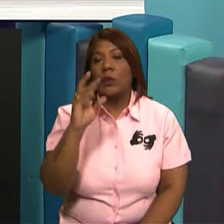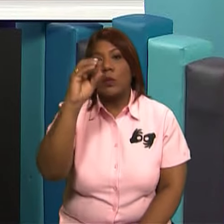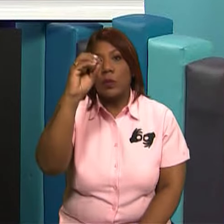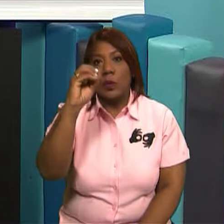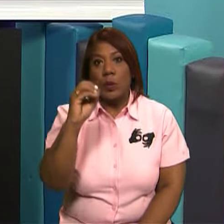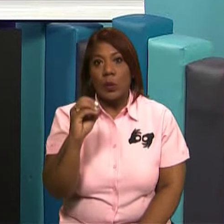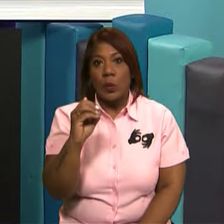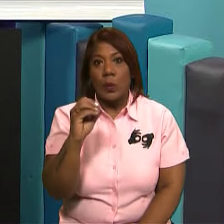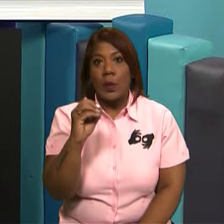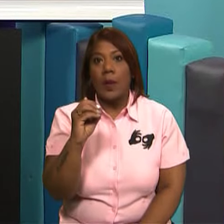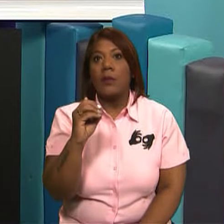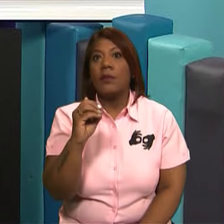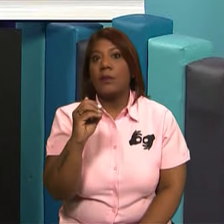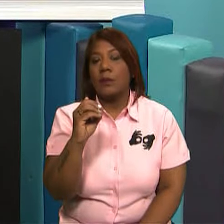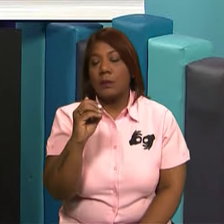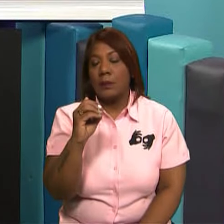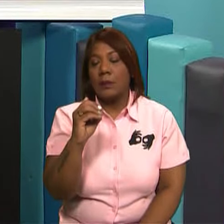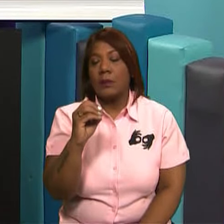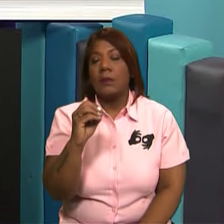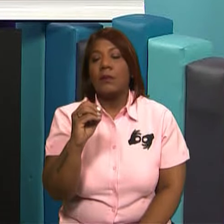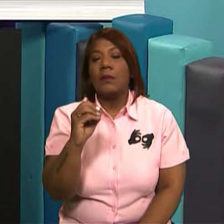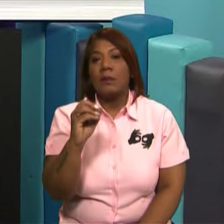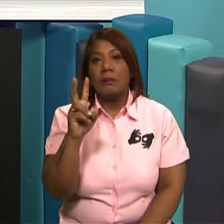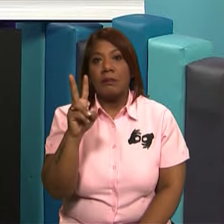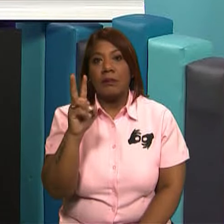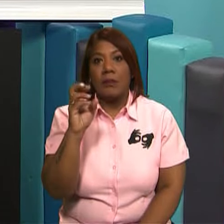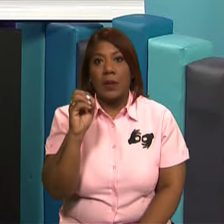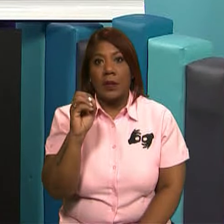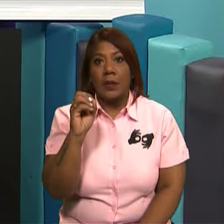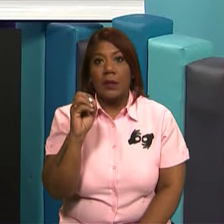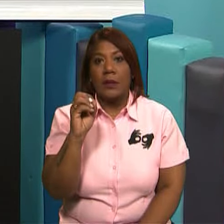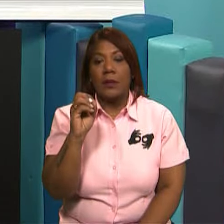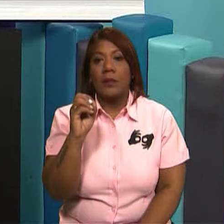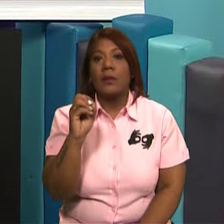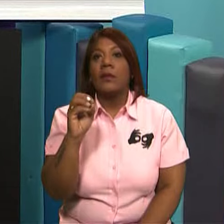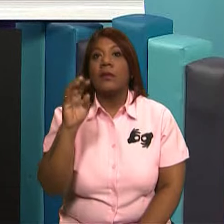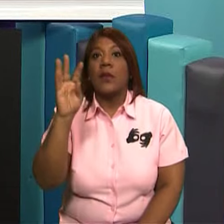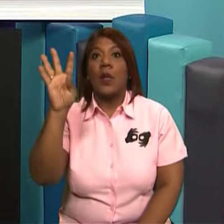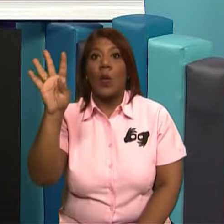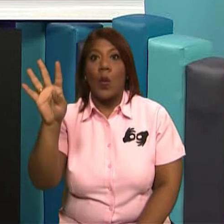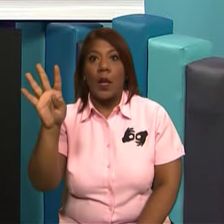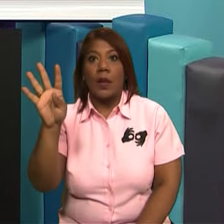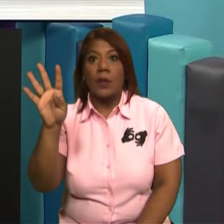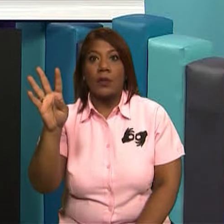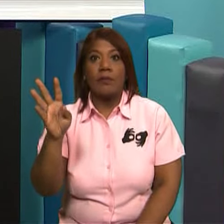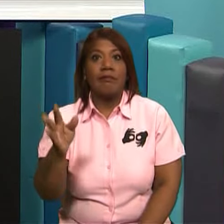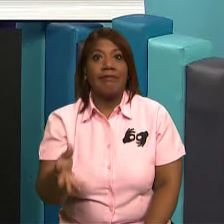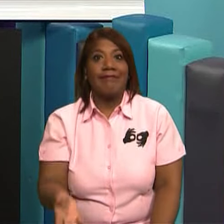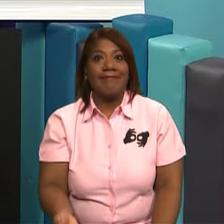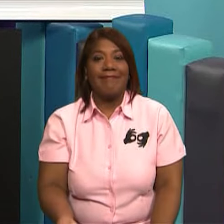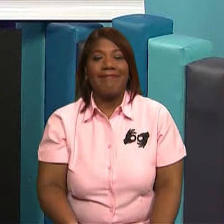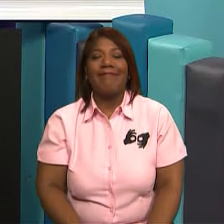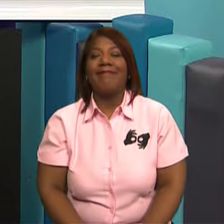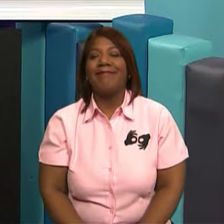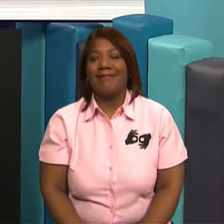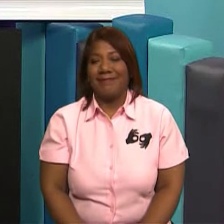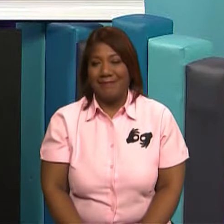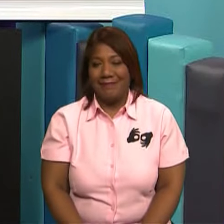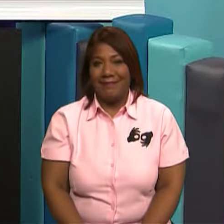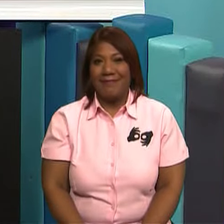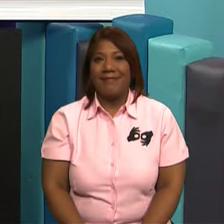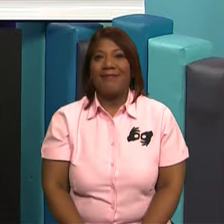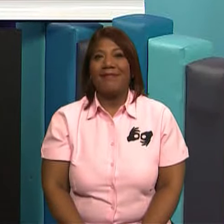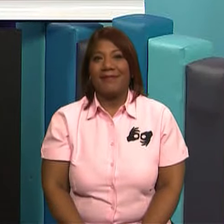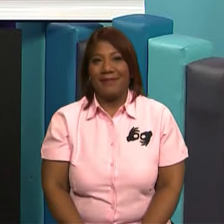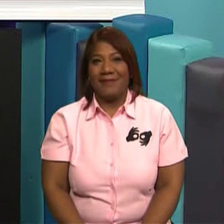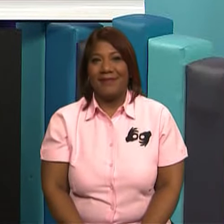2 y bajamos el 0, tendríamos 20. 20 entre 5 es igual a 4, entonces el cociente también